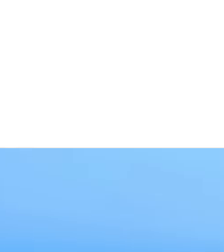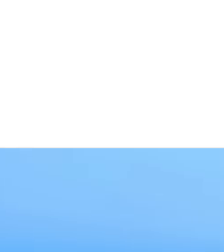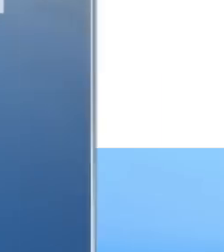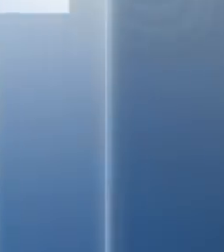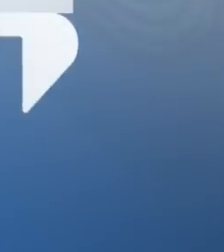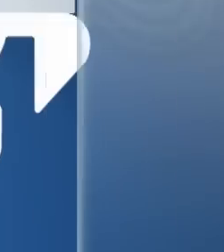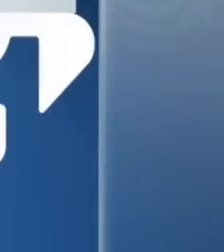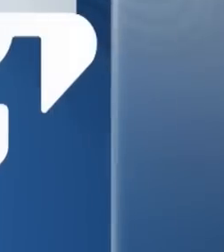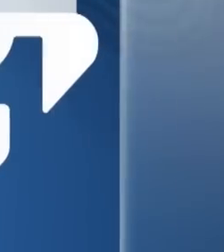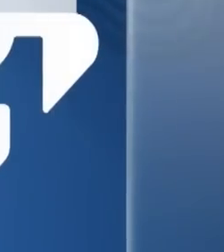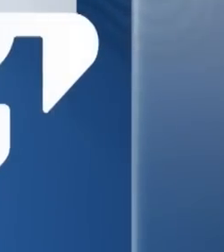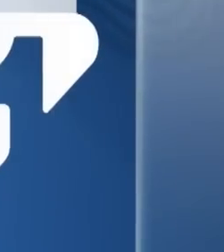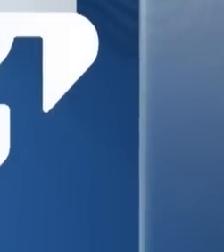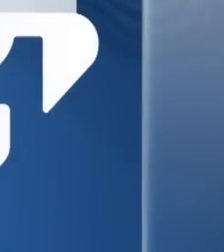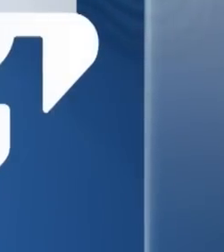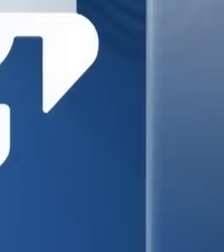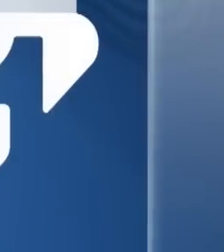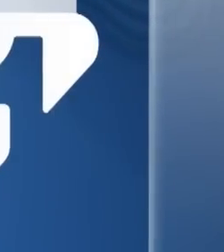García.